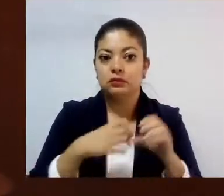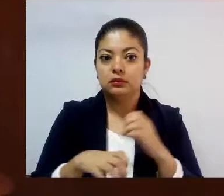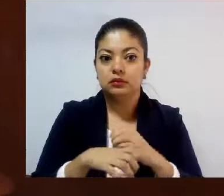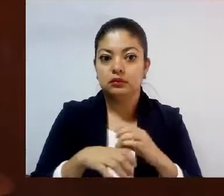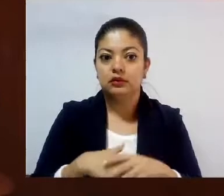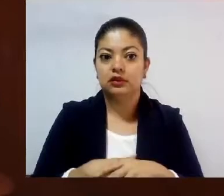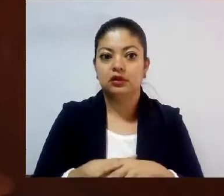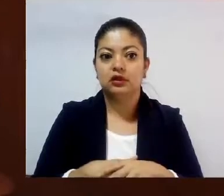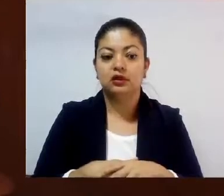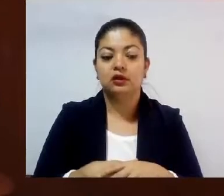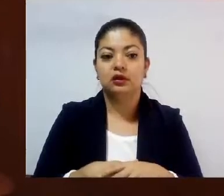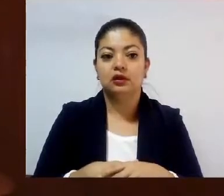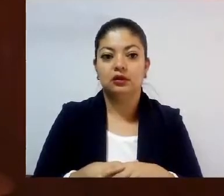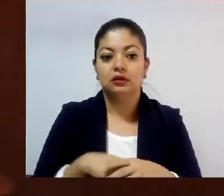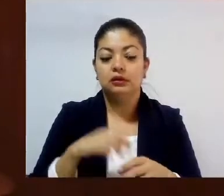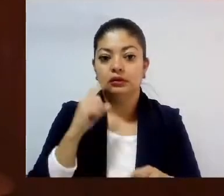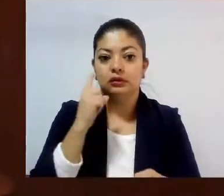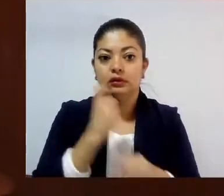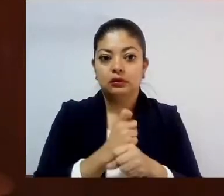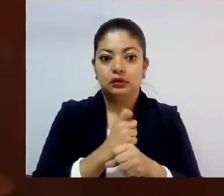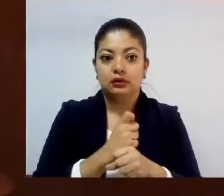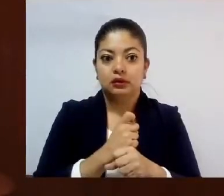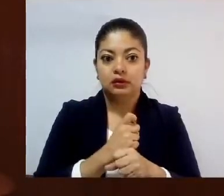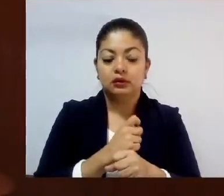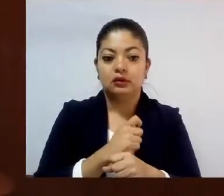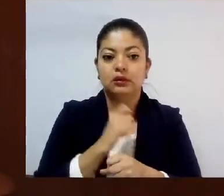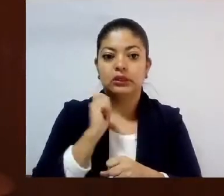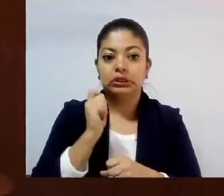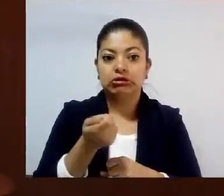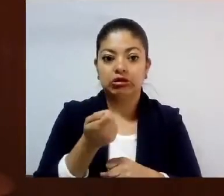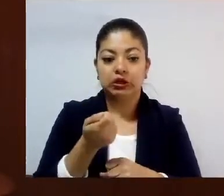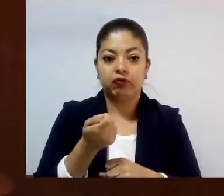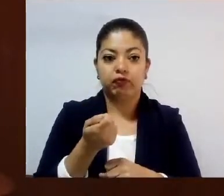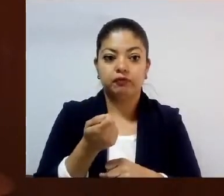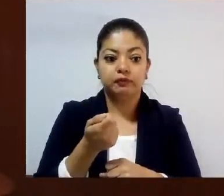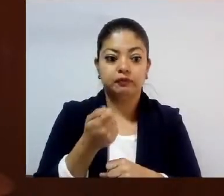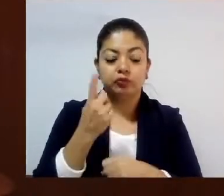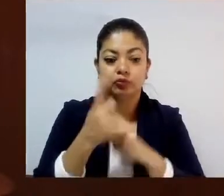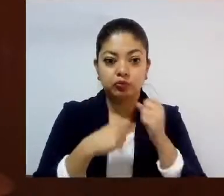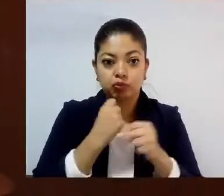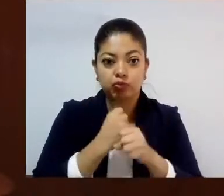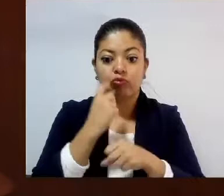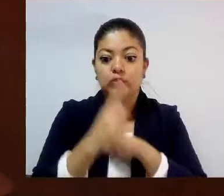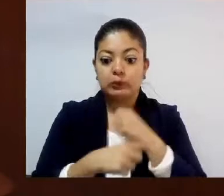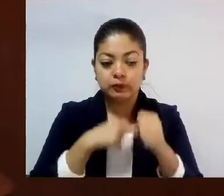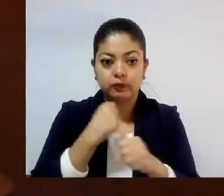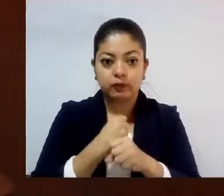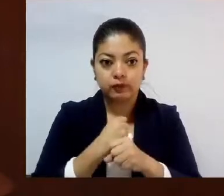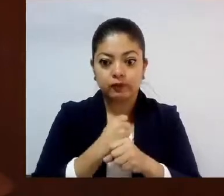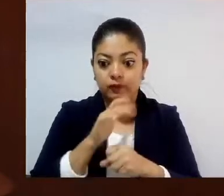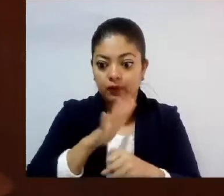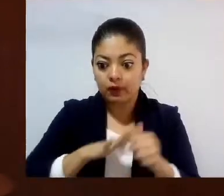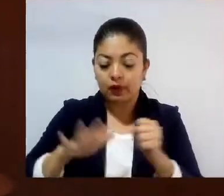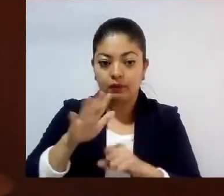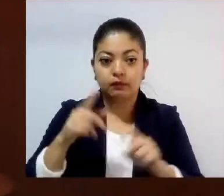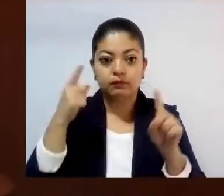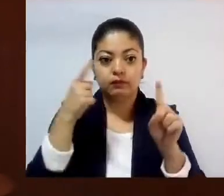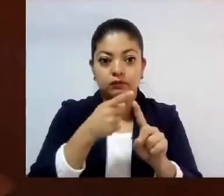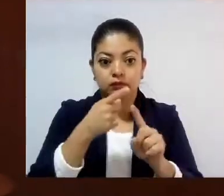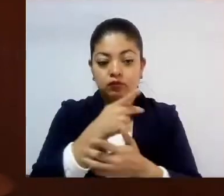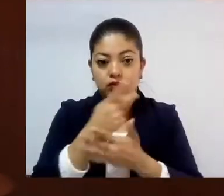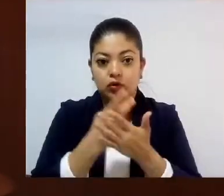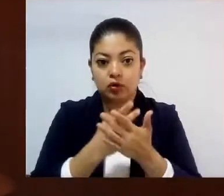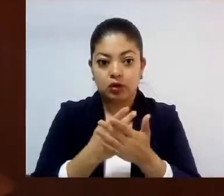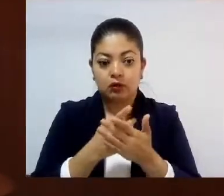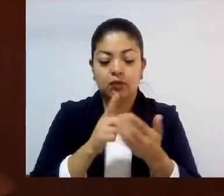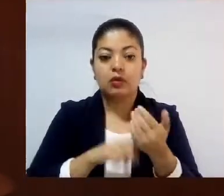y sobre todo cuál ha sido el motivo para cambiar año con año la población objetivo del programa en perjuicio